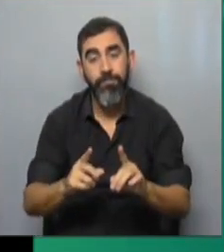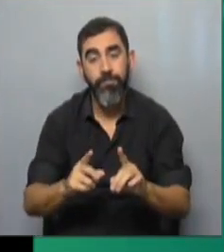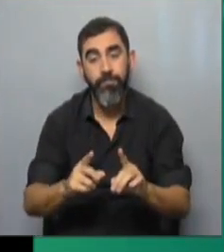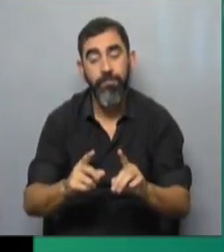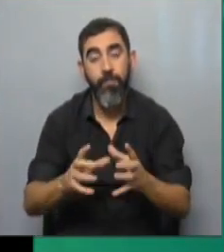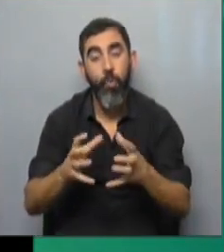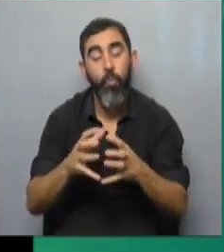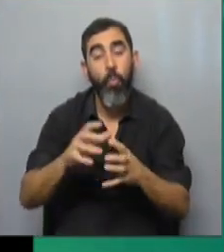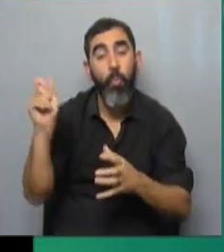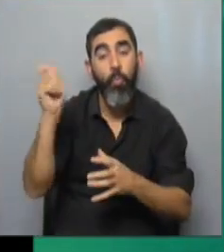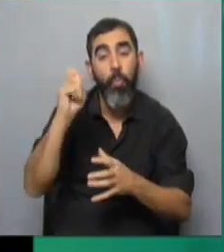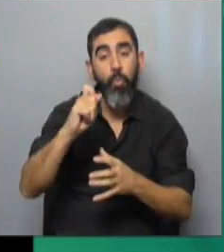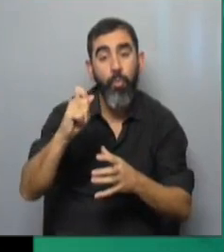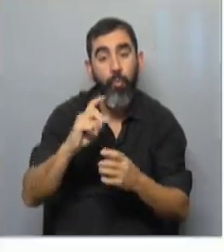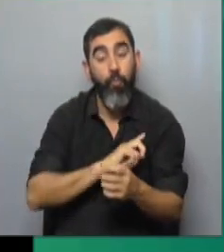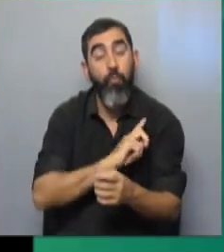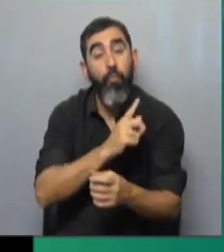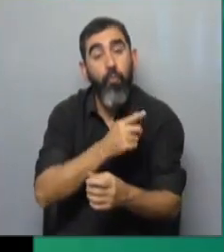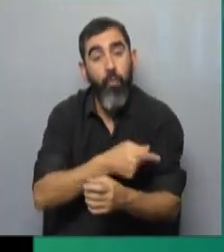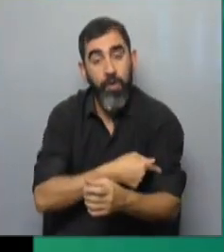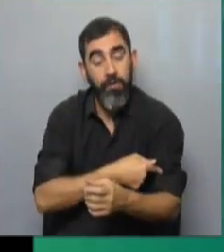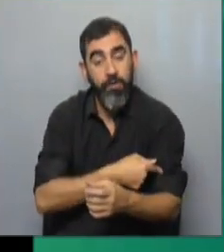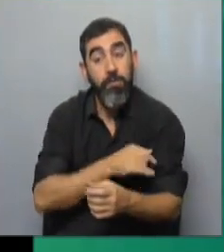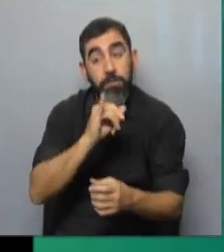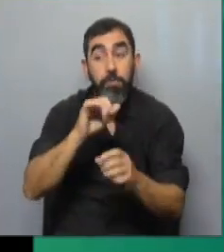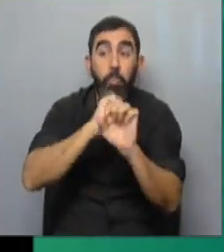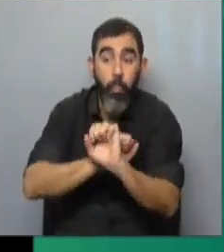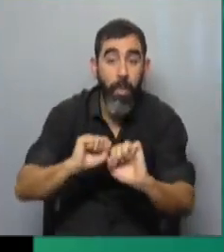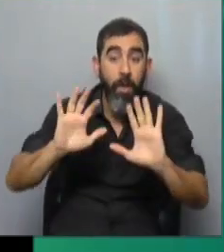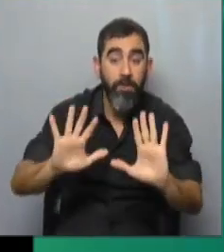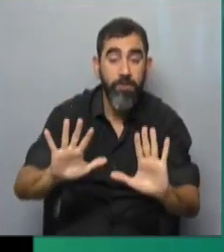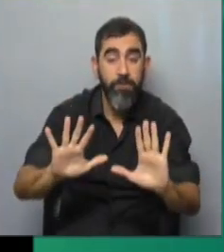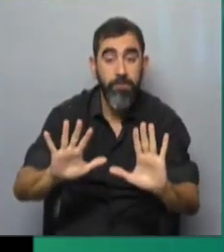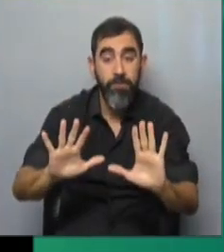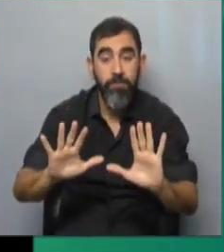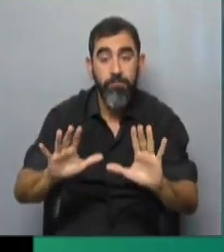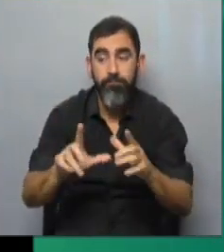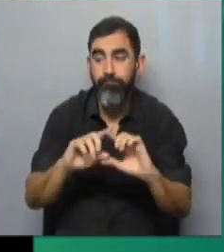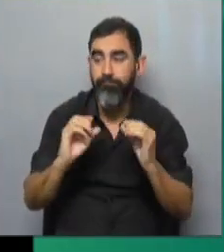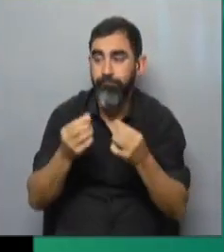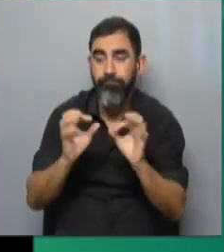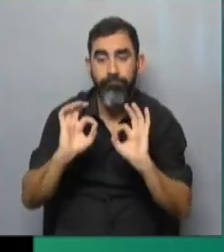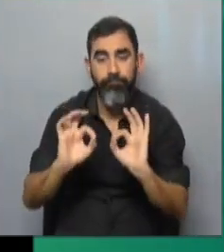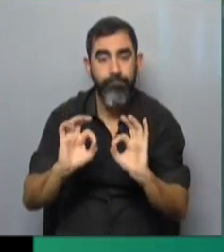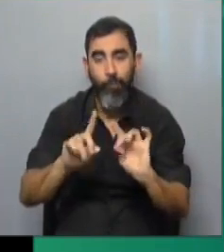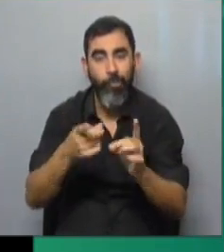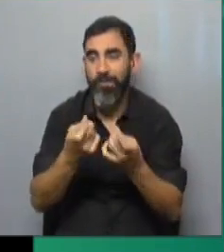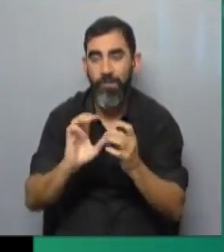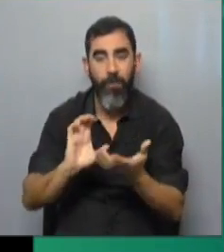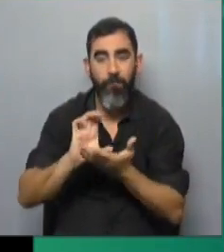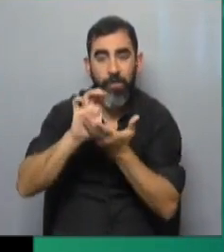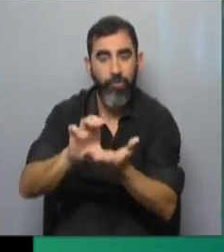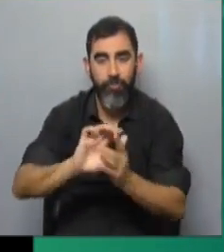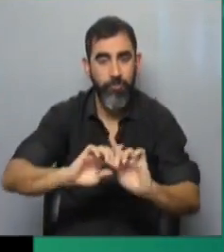del sector público fuerte. Si esa posibilidad se da, esto termina de cerrar por todos lados. Ni siquiera hay que hacer la inversión,